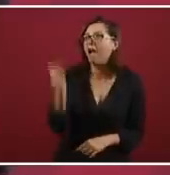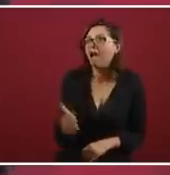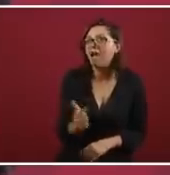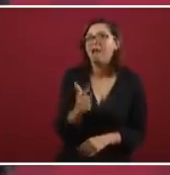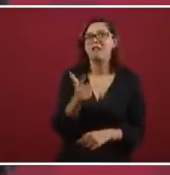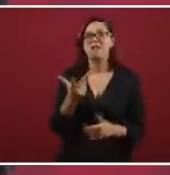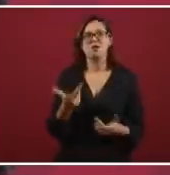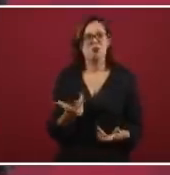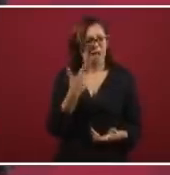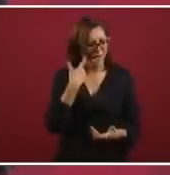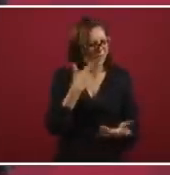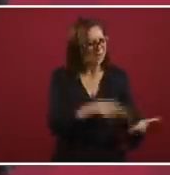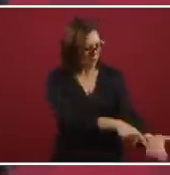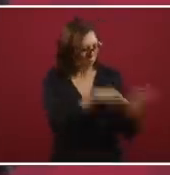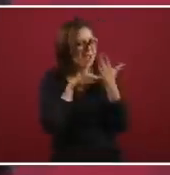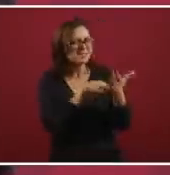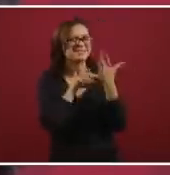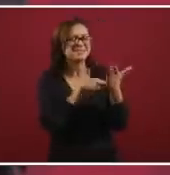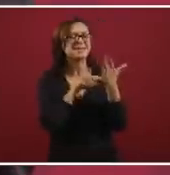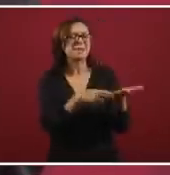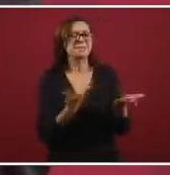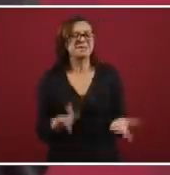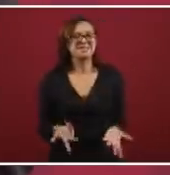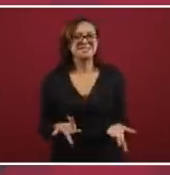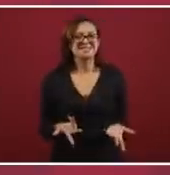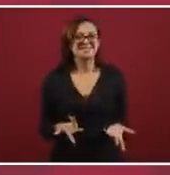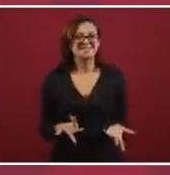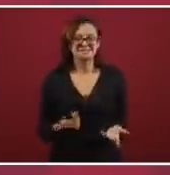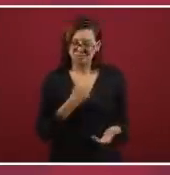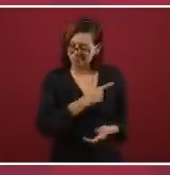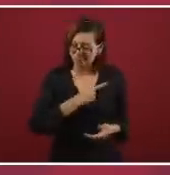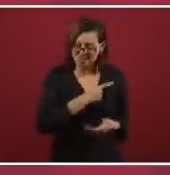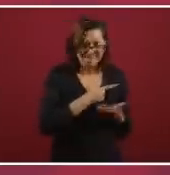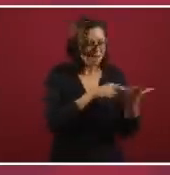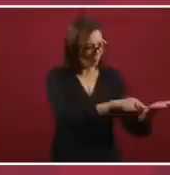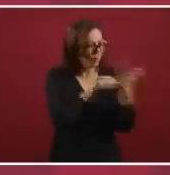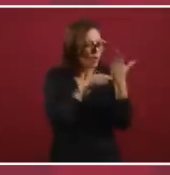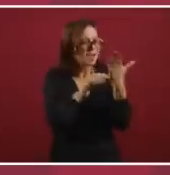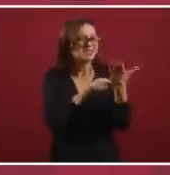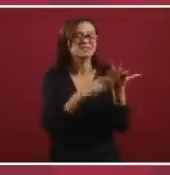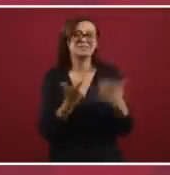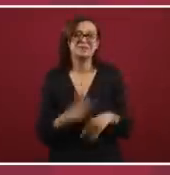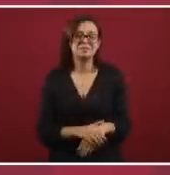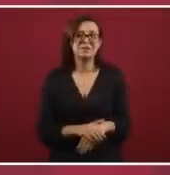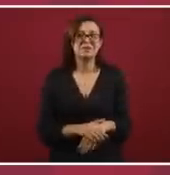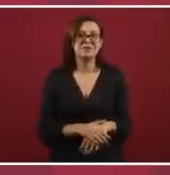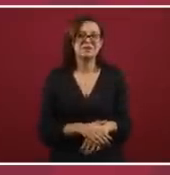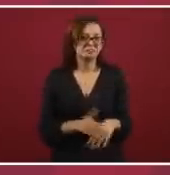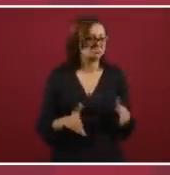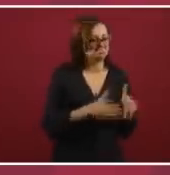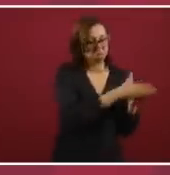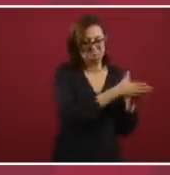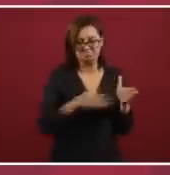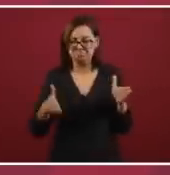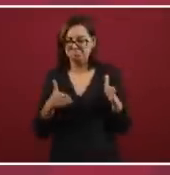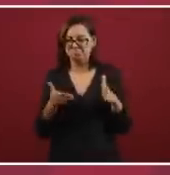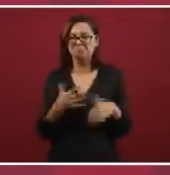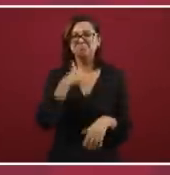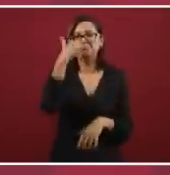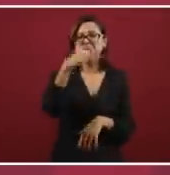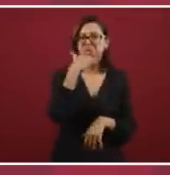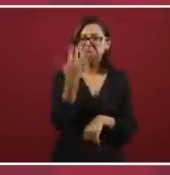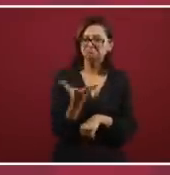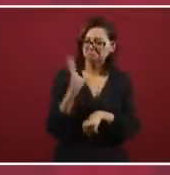me replicaran, de que la corrupción estaba legalizada porque